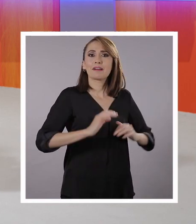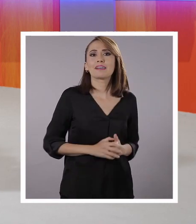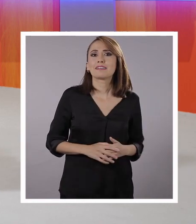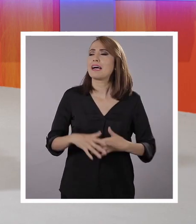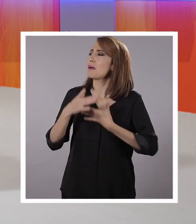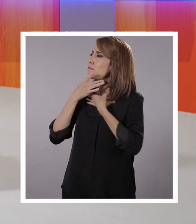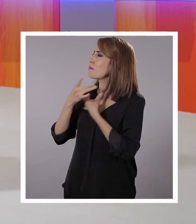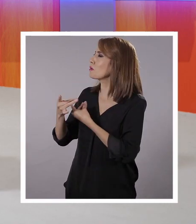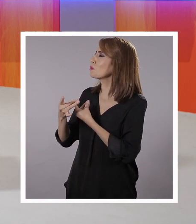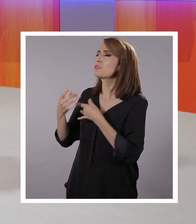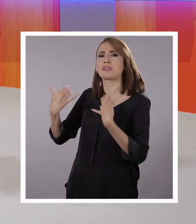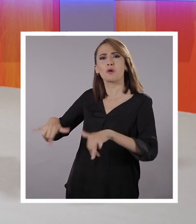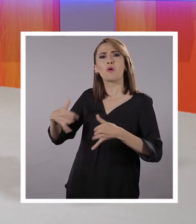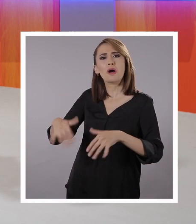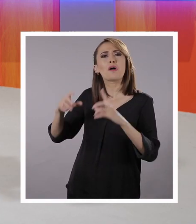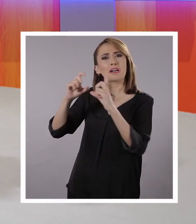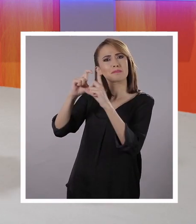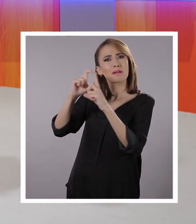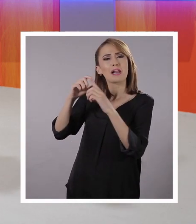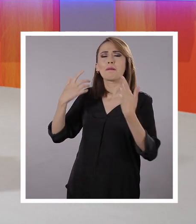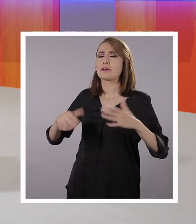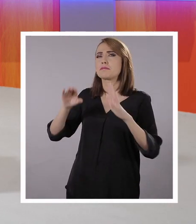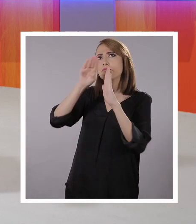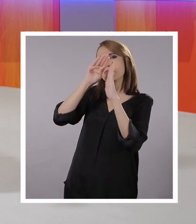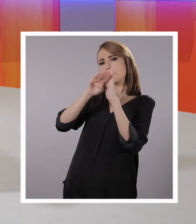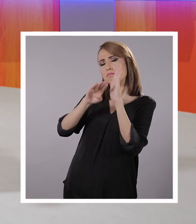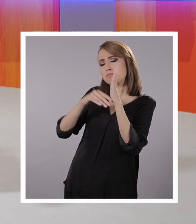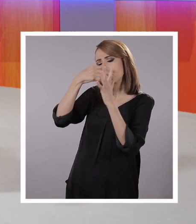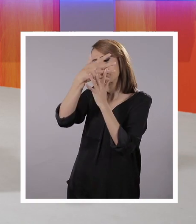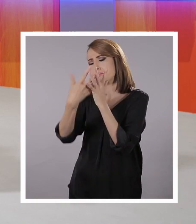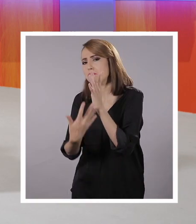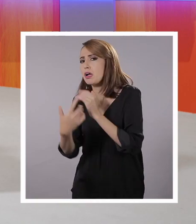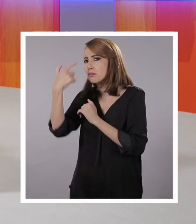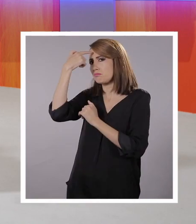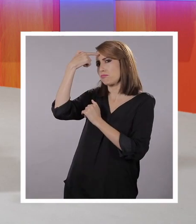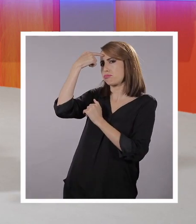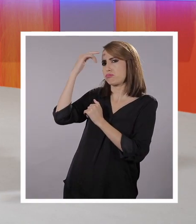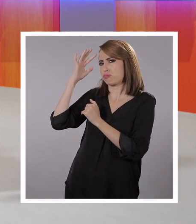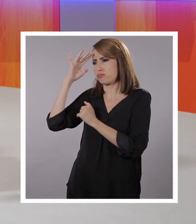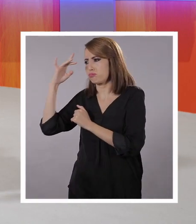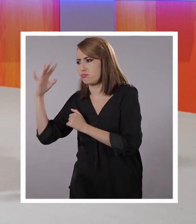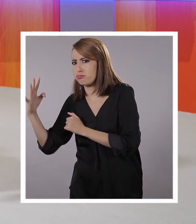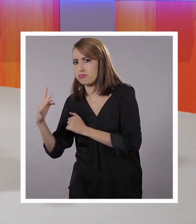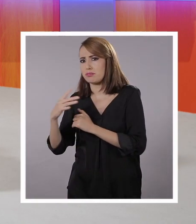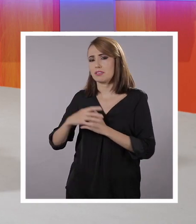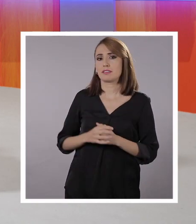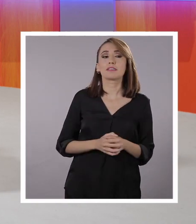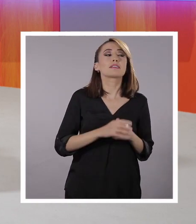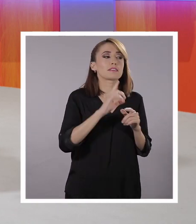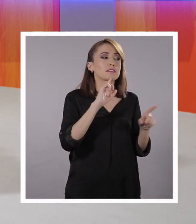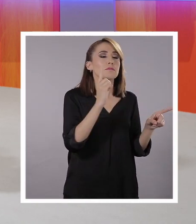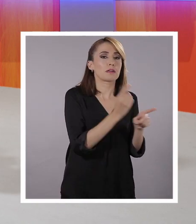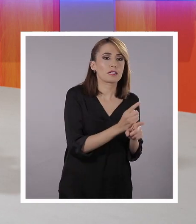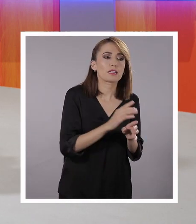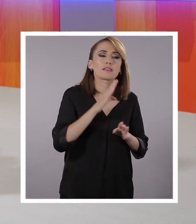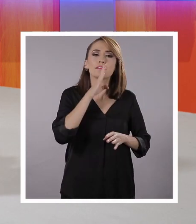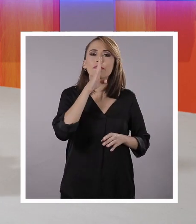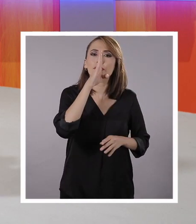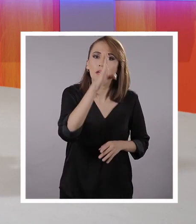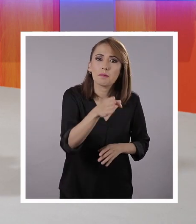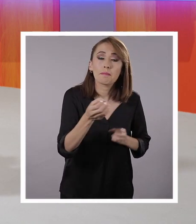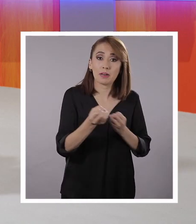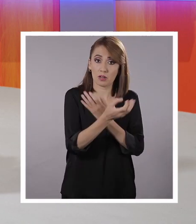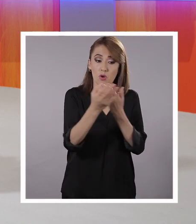¡Qué genial! Me encanta jugar con las palabras. Creo que el acróstico desarrolla muchísimo nuestra creatividad en base a eso. Por